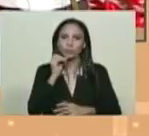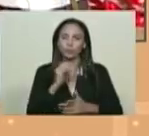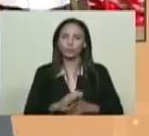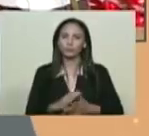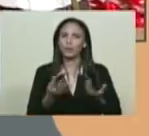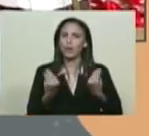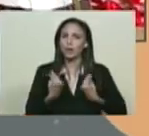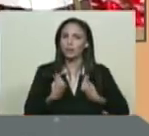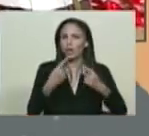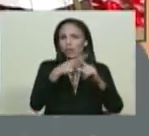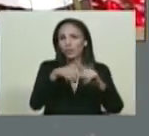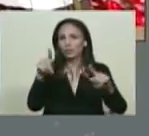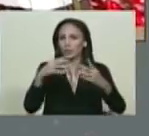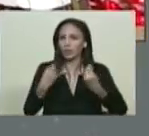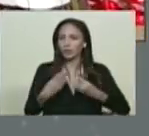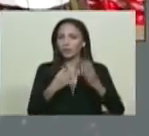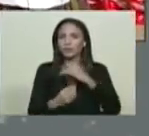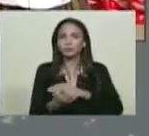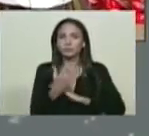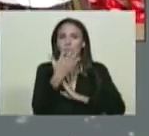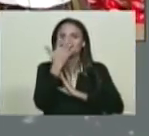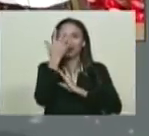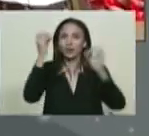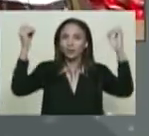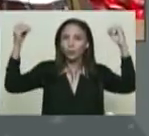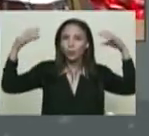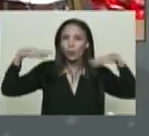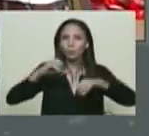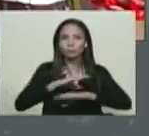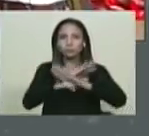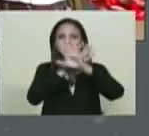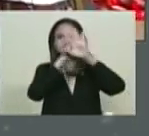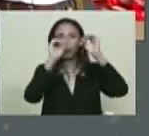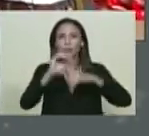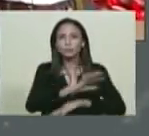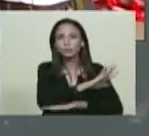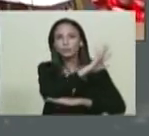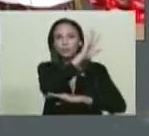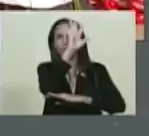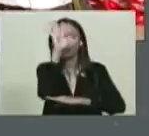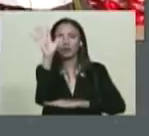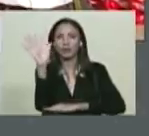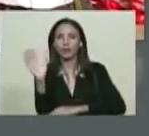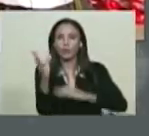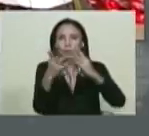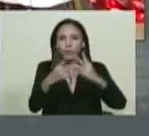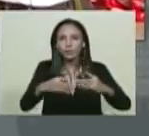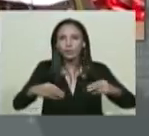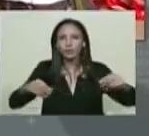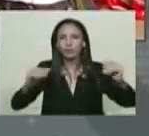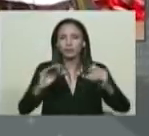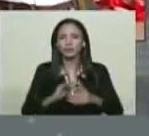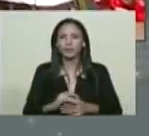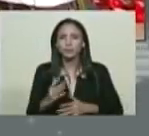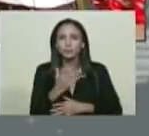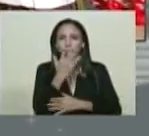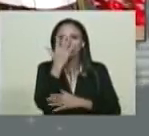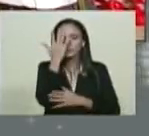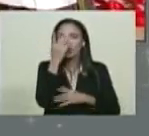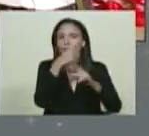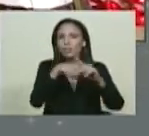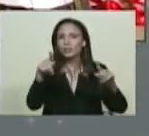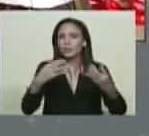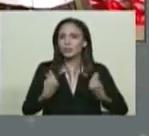vivir otra vida, ¿vale? Con oxígeno, con luz, con claridad, con el cielo abierto, la tierra abierta. Es otra